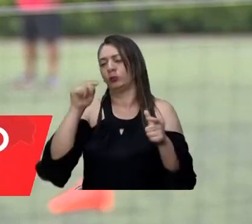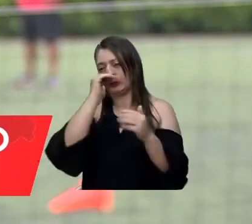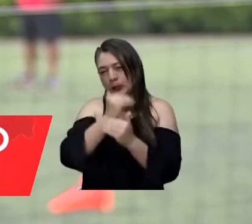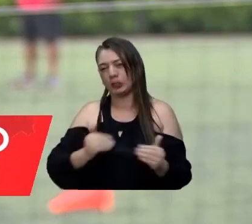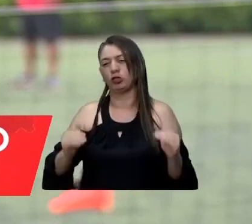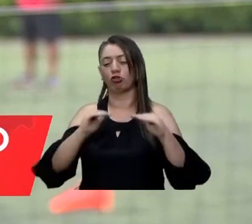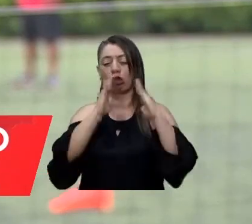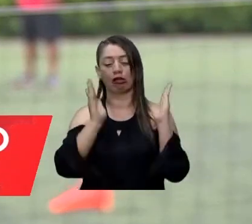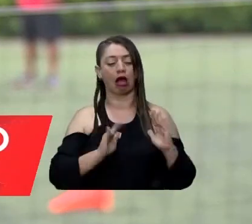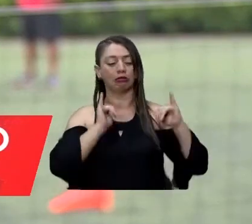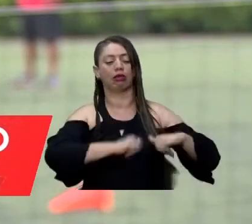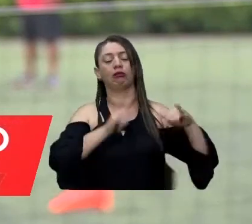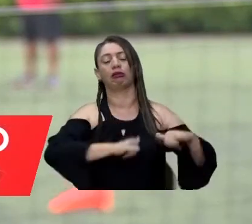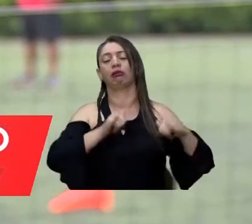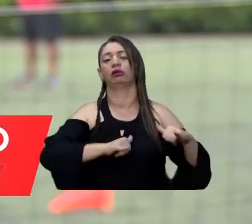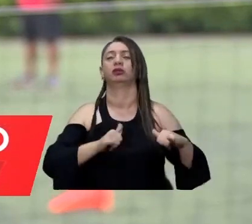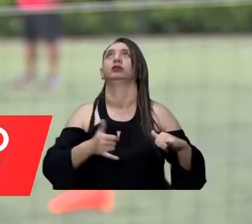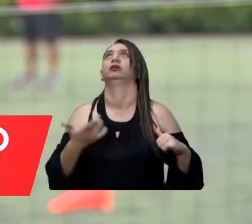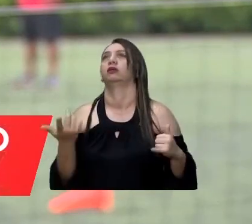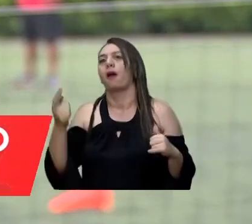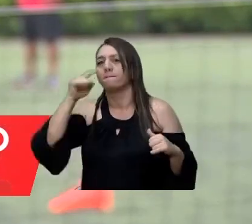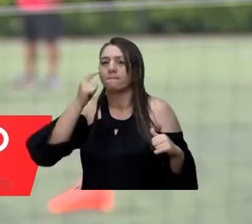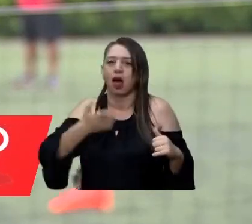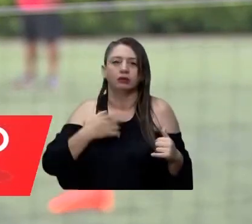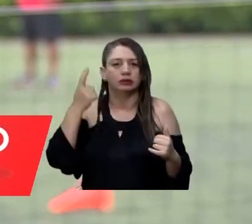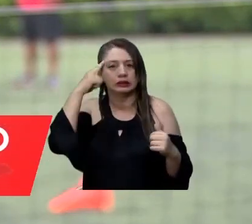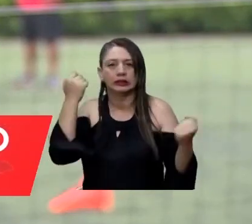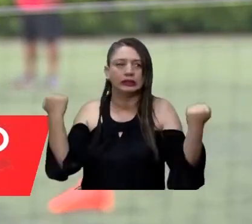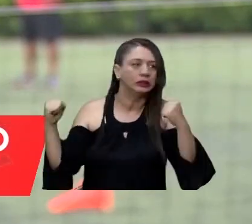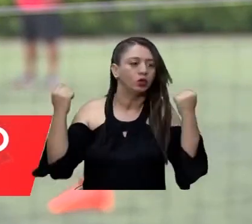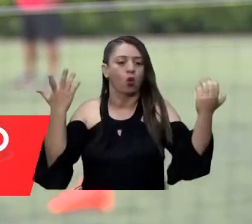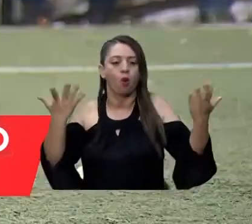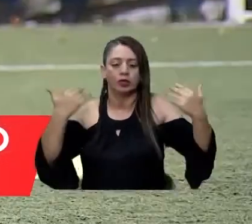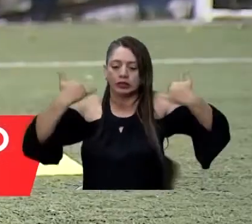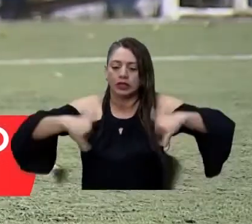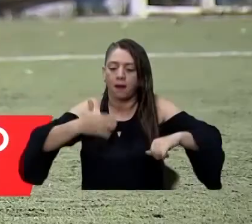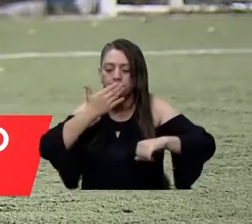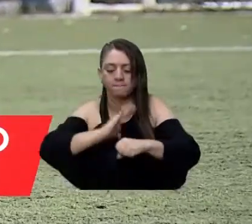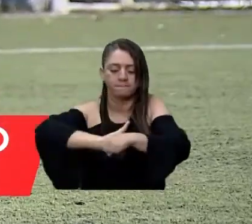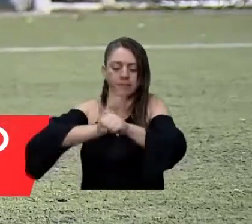casa. Y ellos decían, no veo la hora de que esto pase.